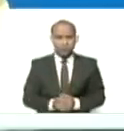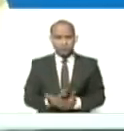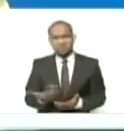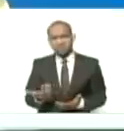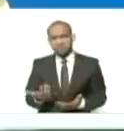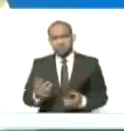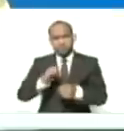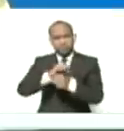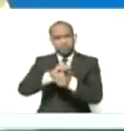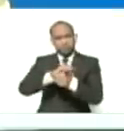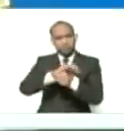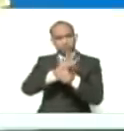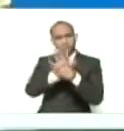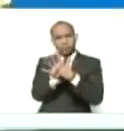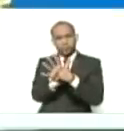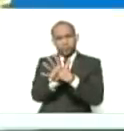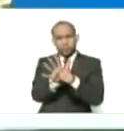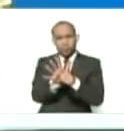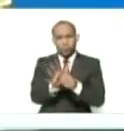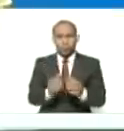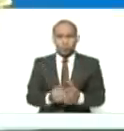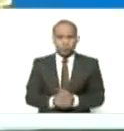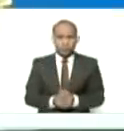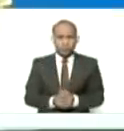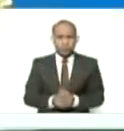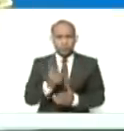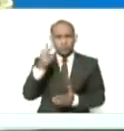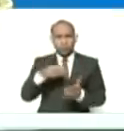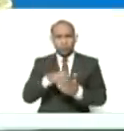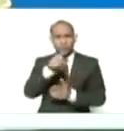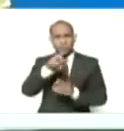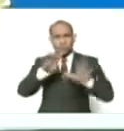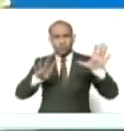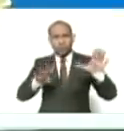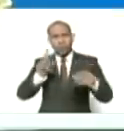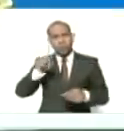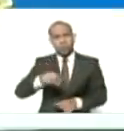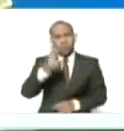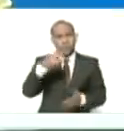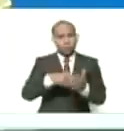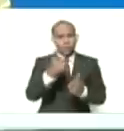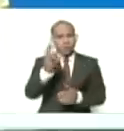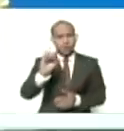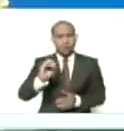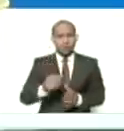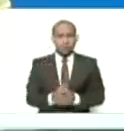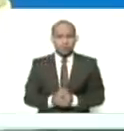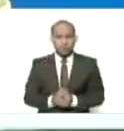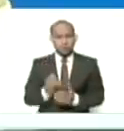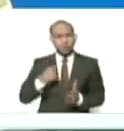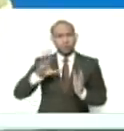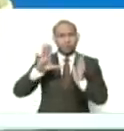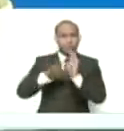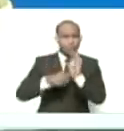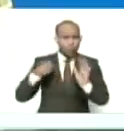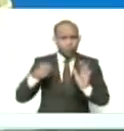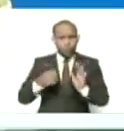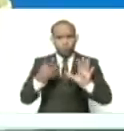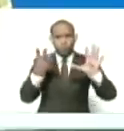producto de lo que pasó, pues, 2019, pero sobre todo 2020. Nos robaron